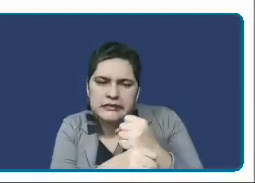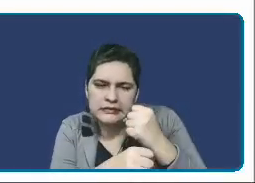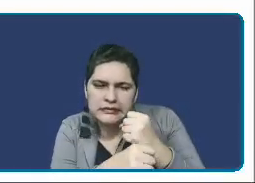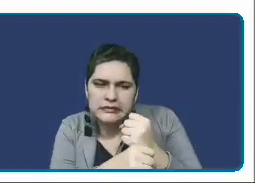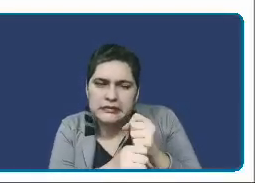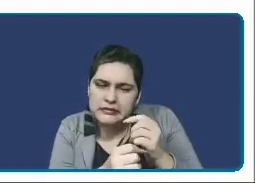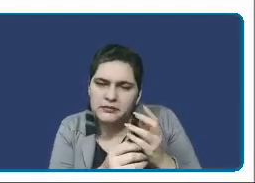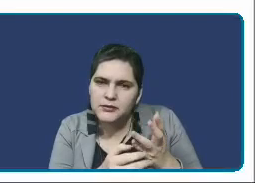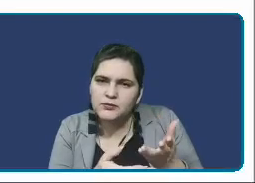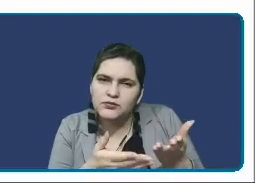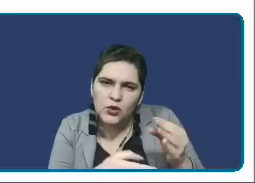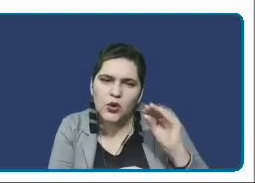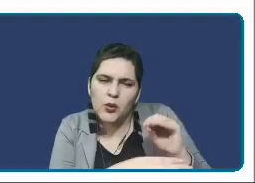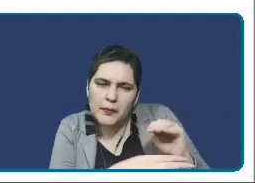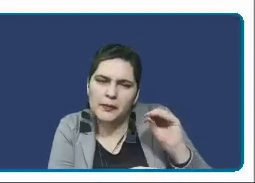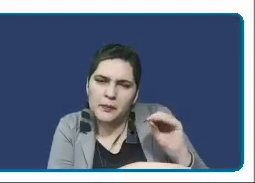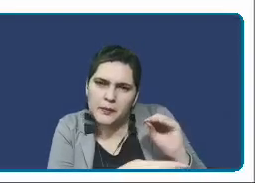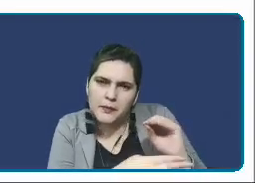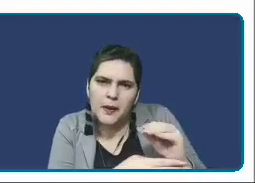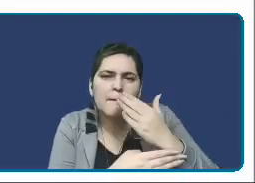adecuada? Es porque